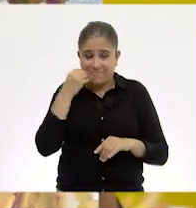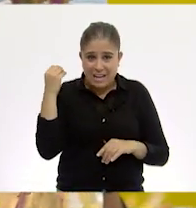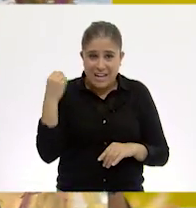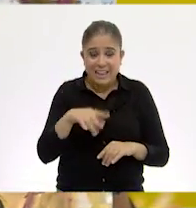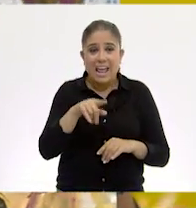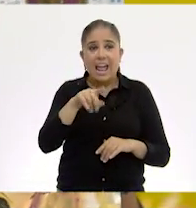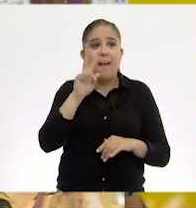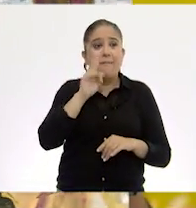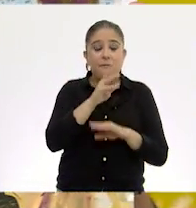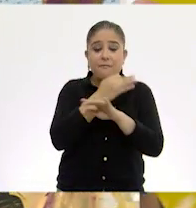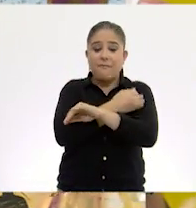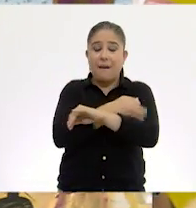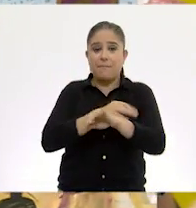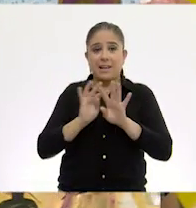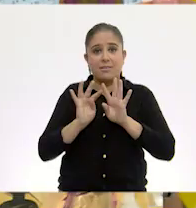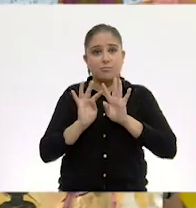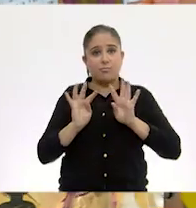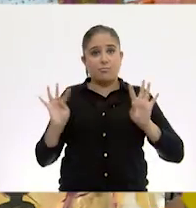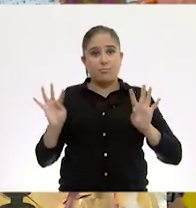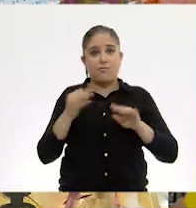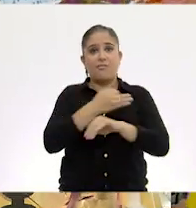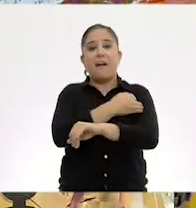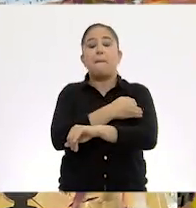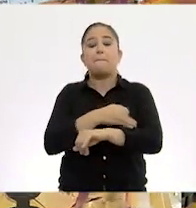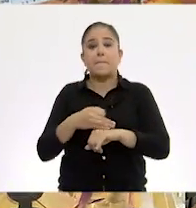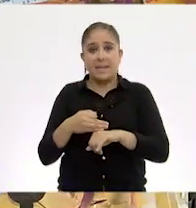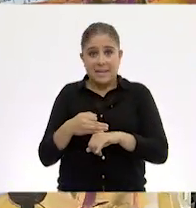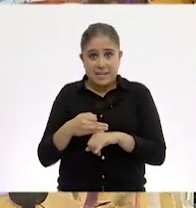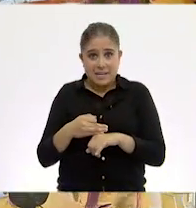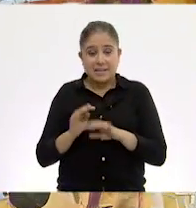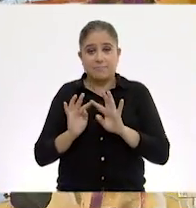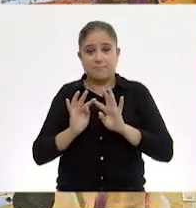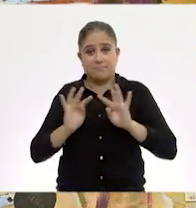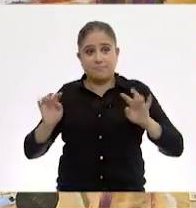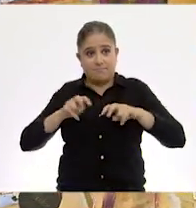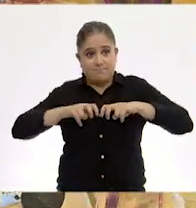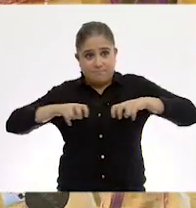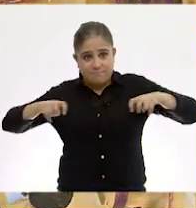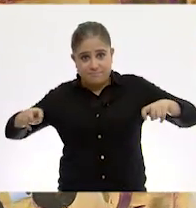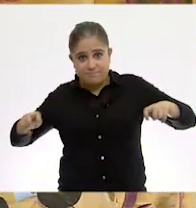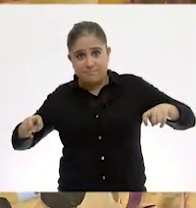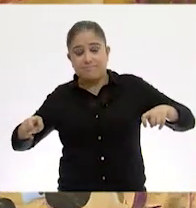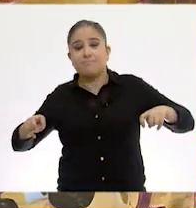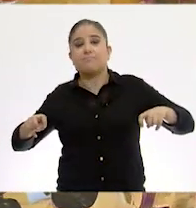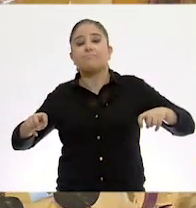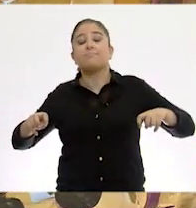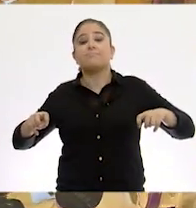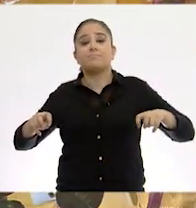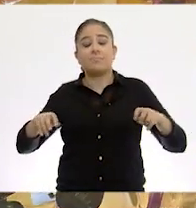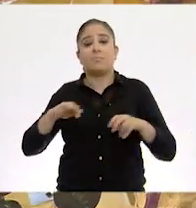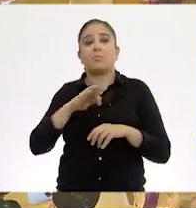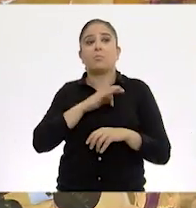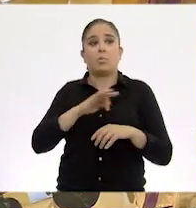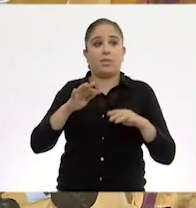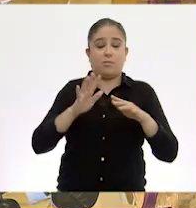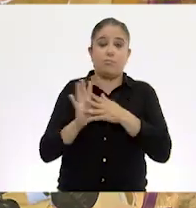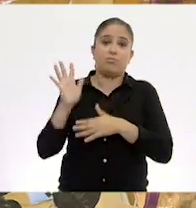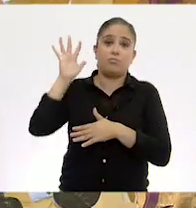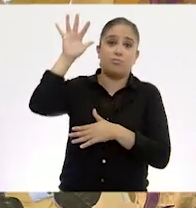veo a tu familia. Sí. Ahí veo a una con familia. Con tenemos las negros. Olas.